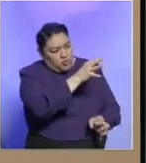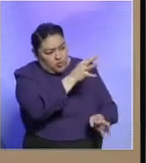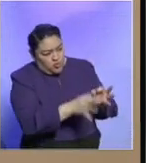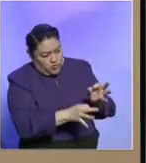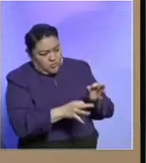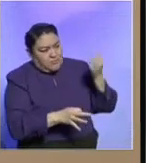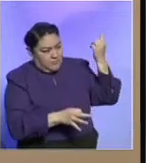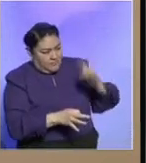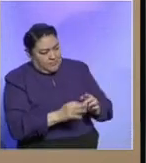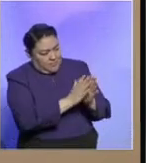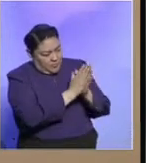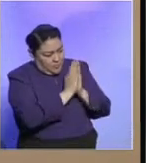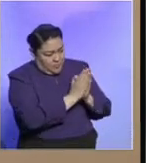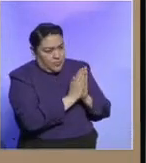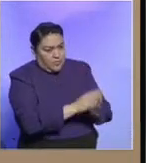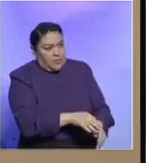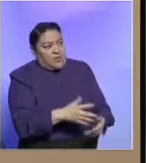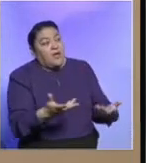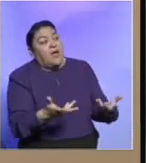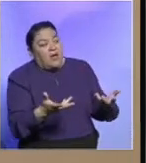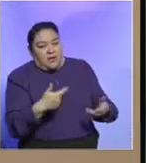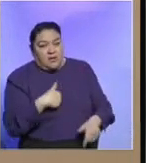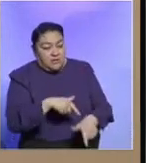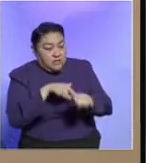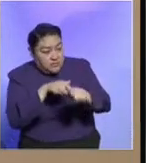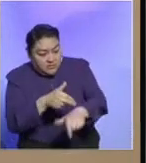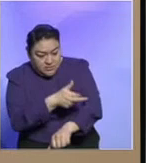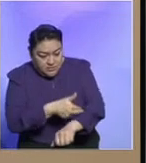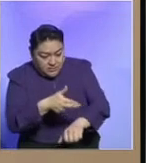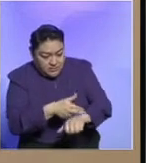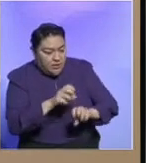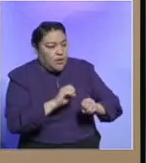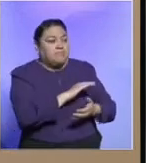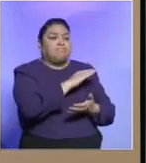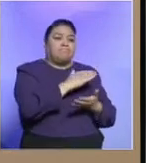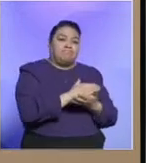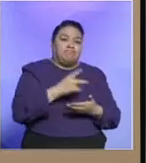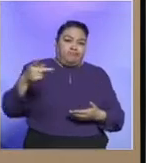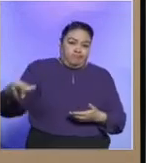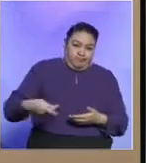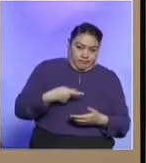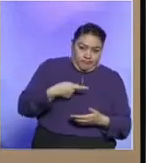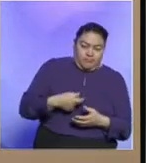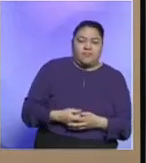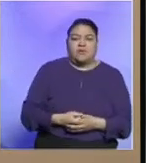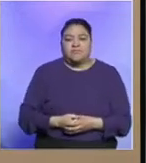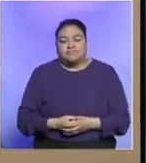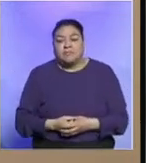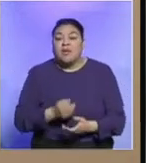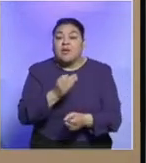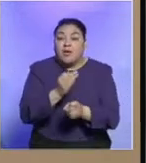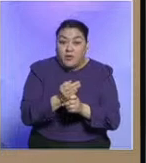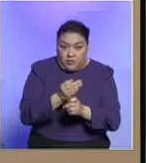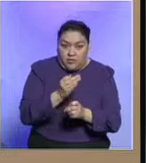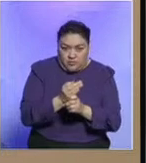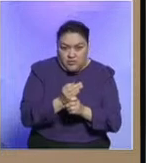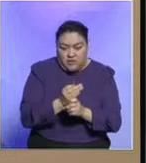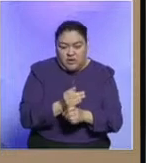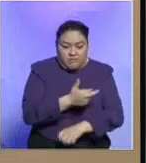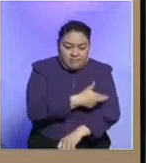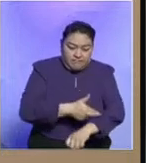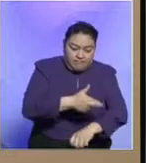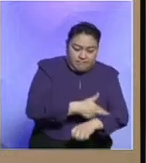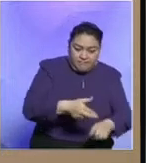medidas para continuar con su organización. Y en el marco del actual